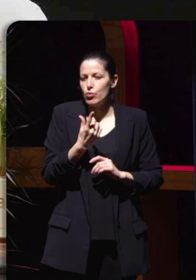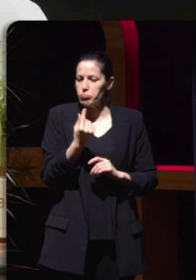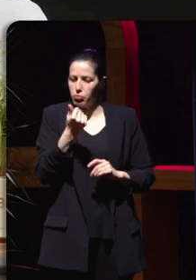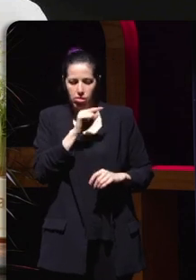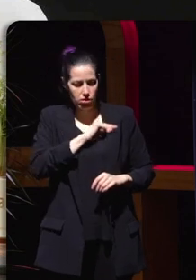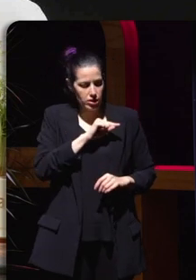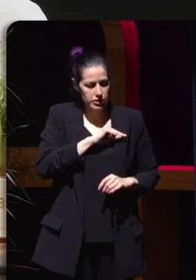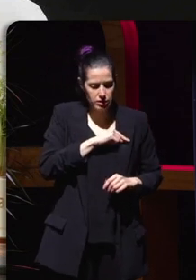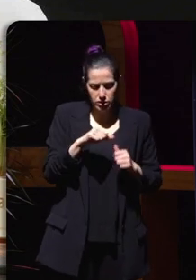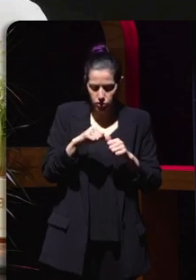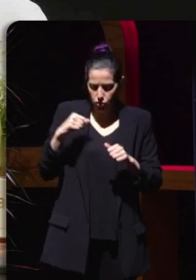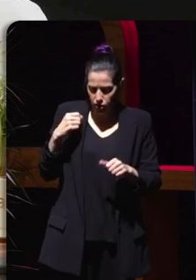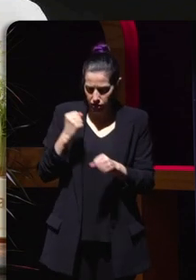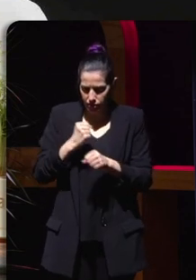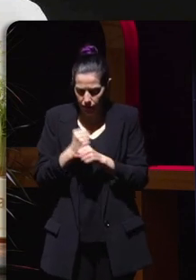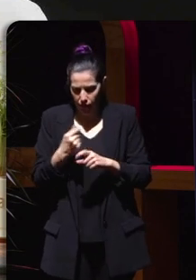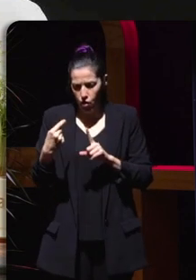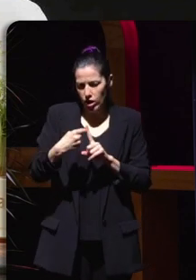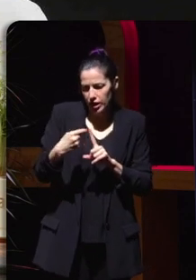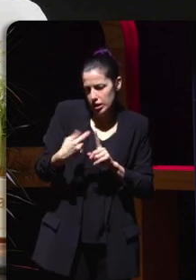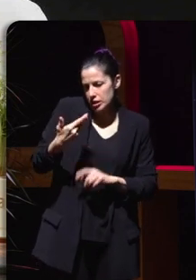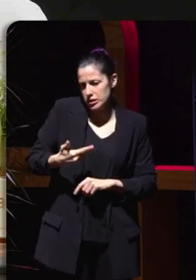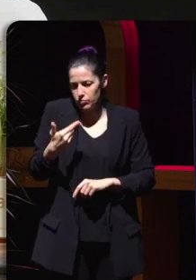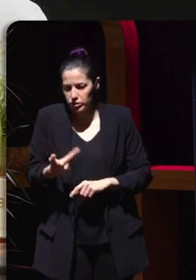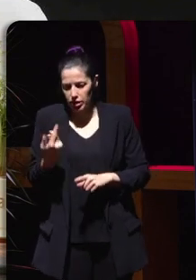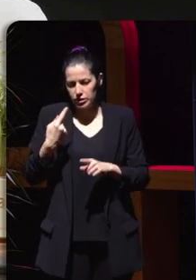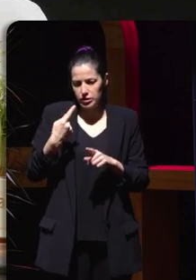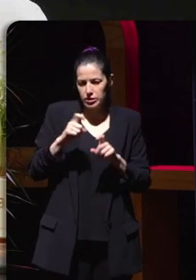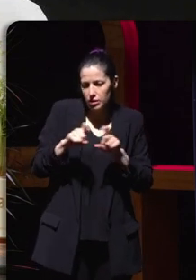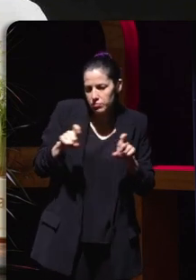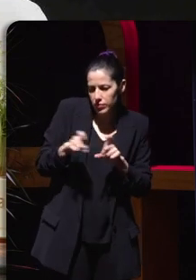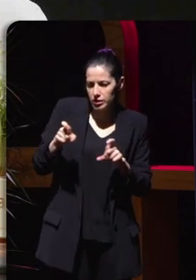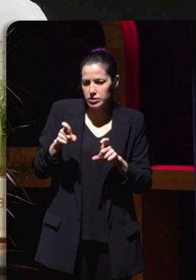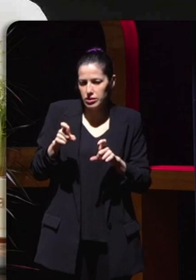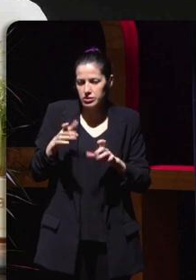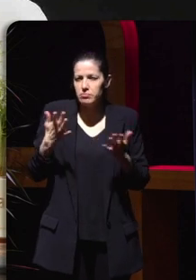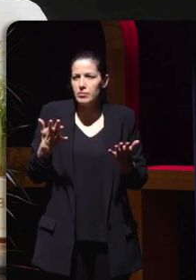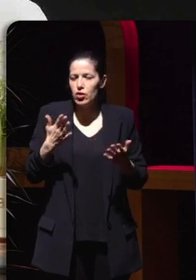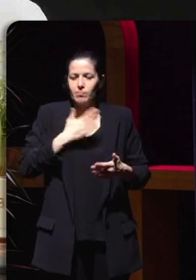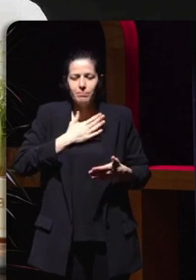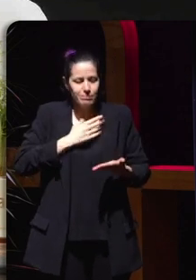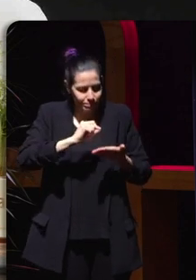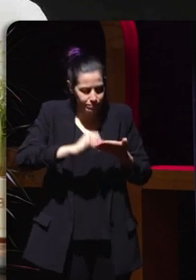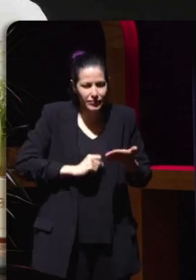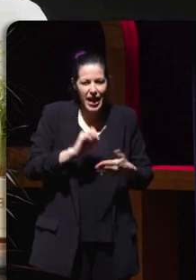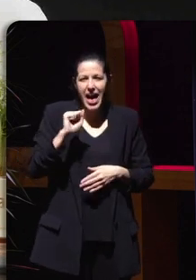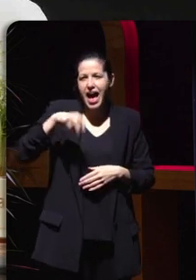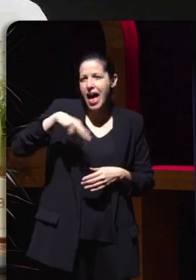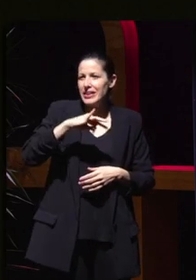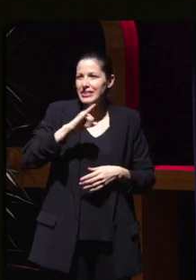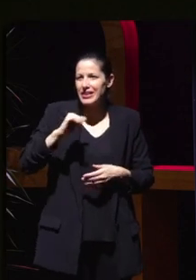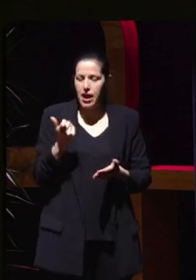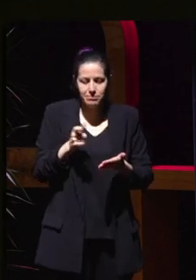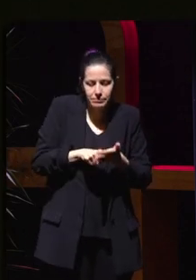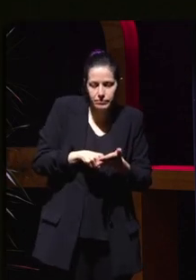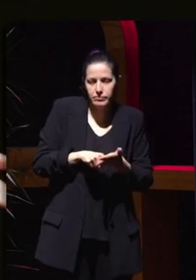importantes trabajando para tal Y nunca asignar como un hombre entonces esa posibilidad de devolver a escribir algo y asignar antiapas y que algún